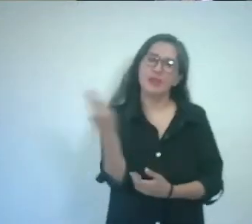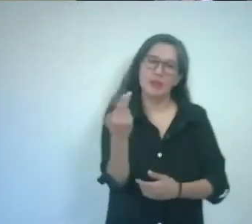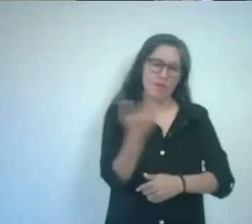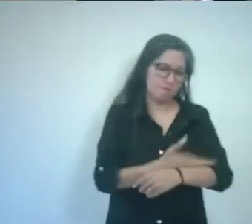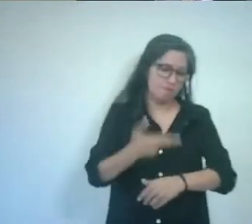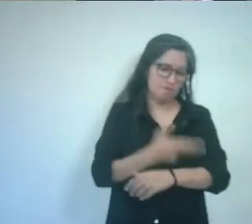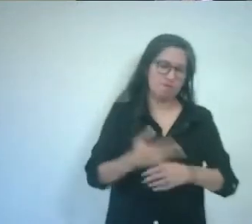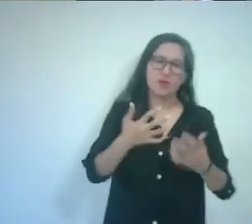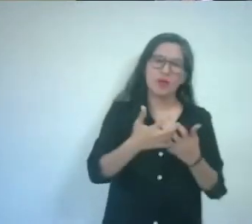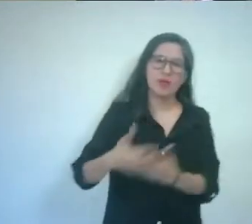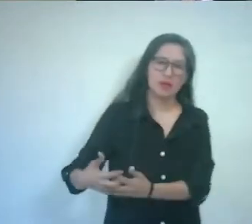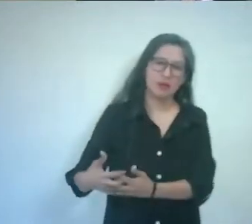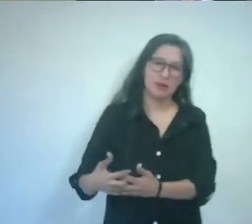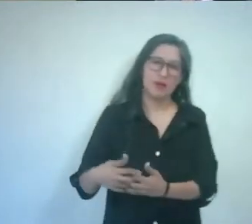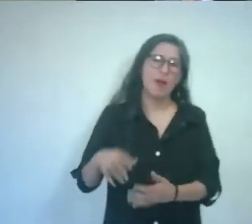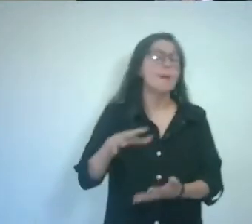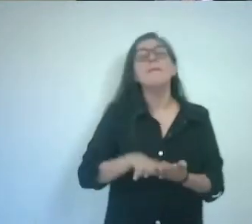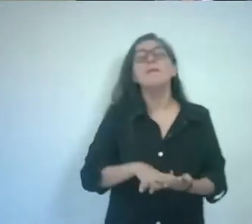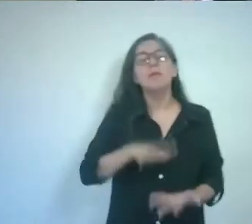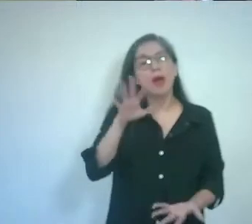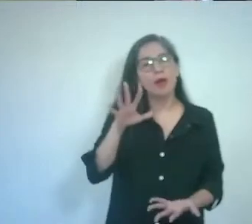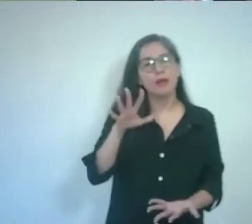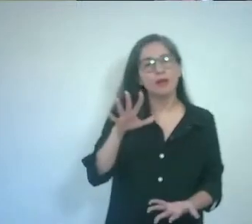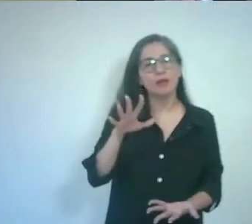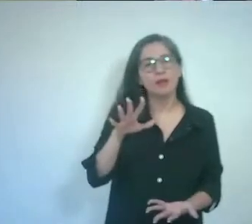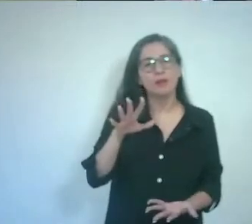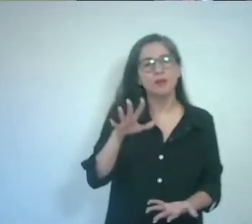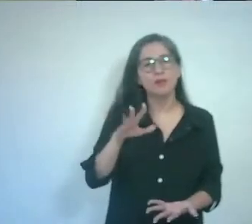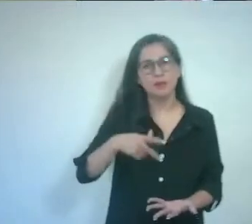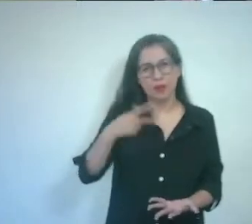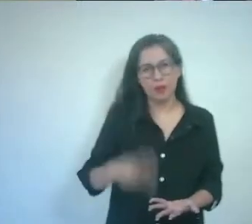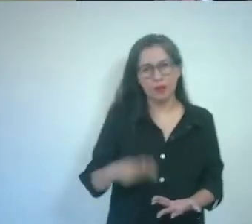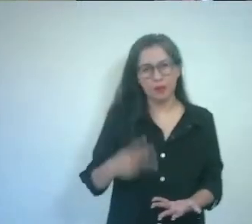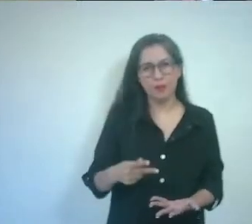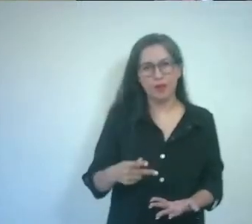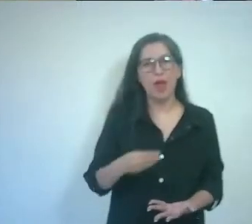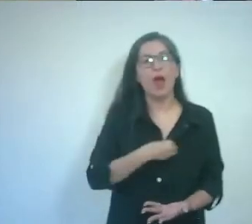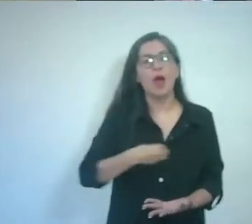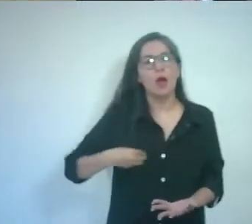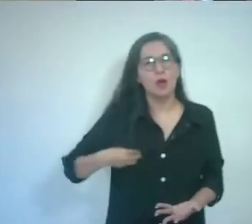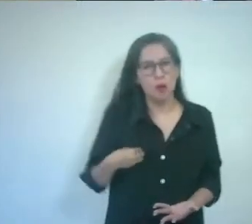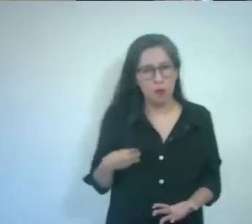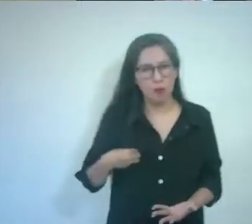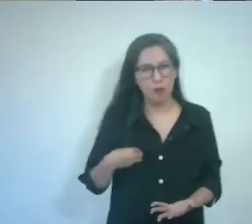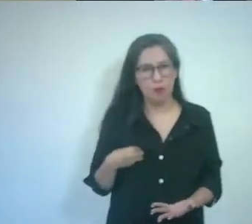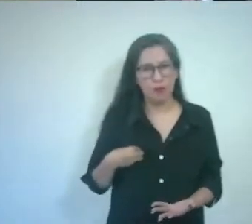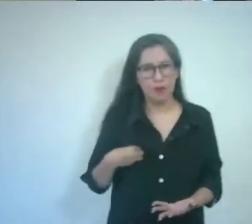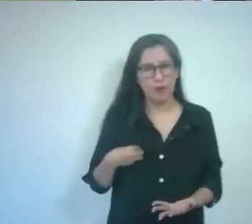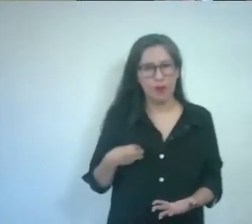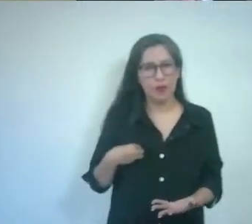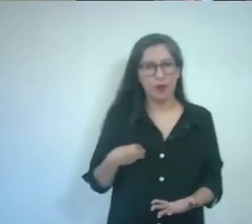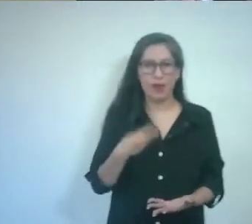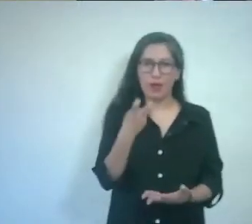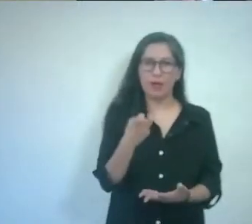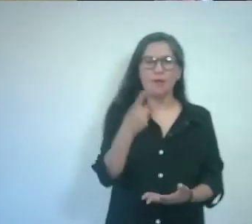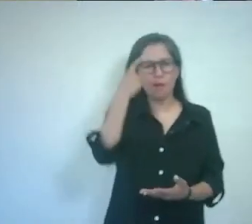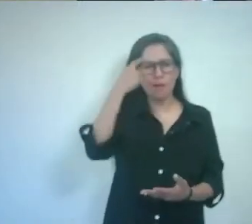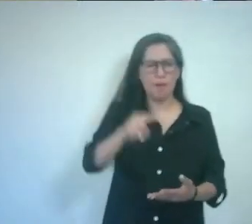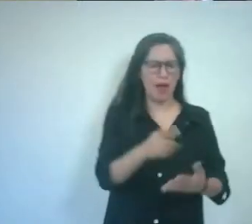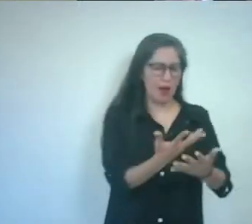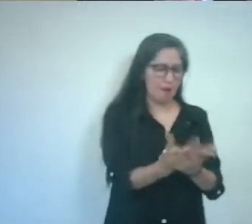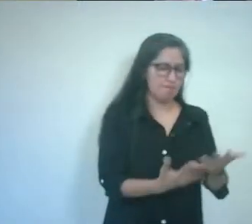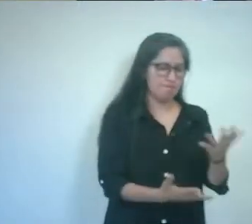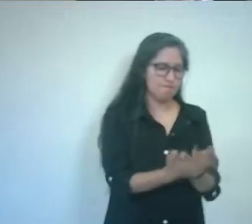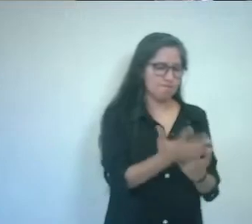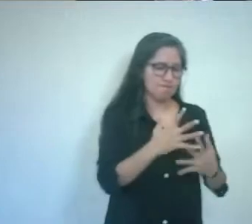las instituciones en el ámbito local cumplan con la labor para la cual han sido creadas